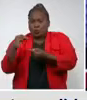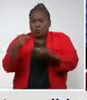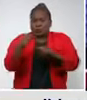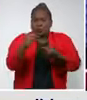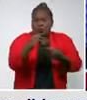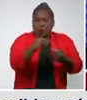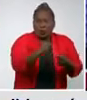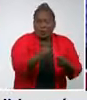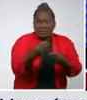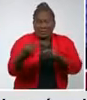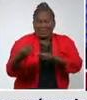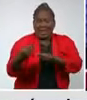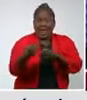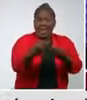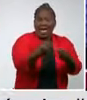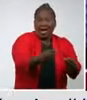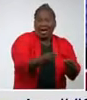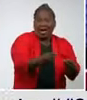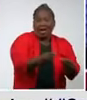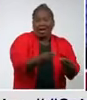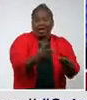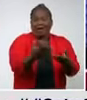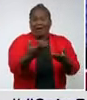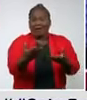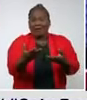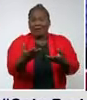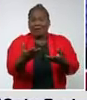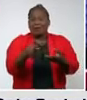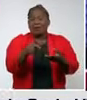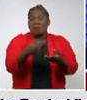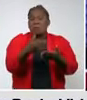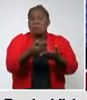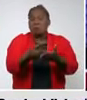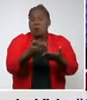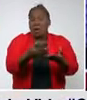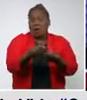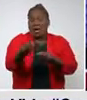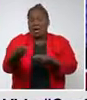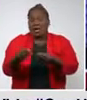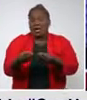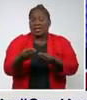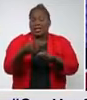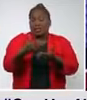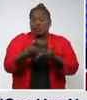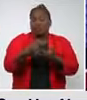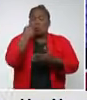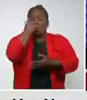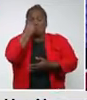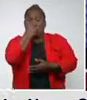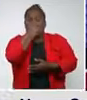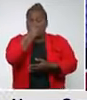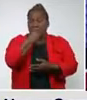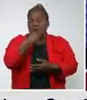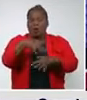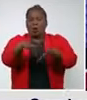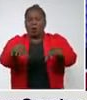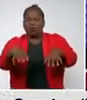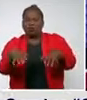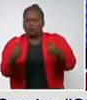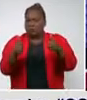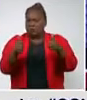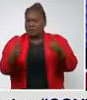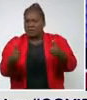la adecuada, no sé, traslado de las muestras y de toma de muestras, que se hagan las condiciones que no permita que